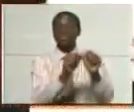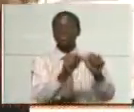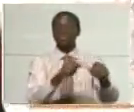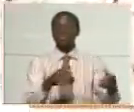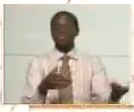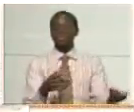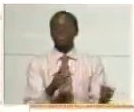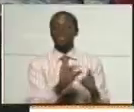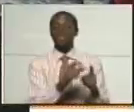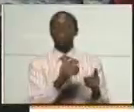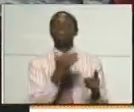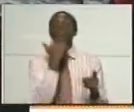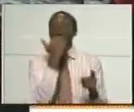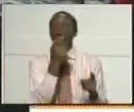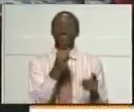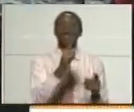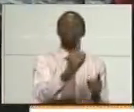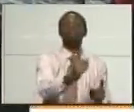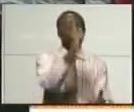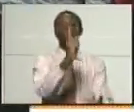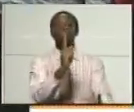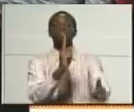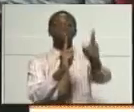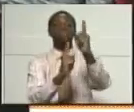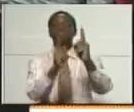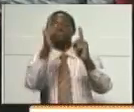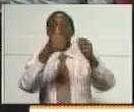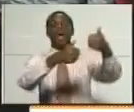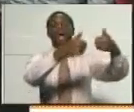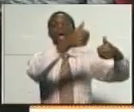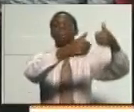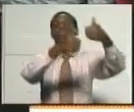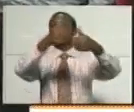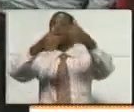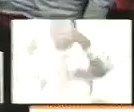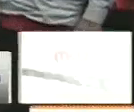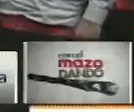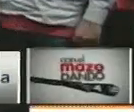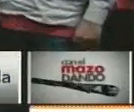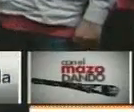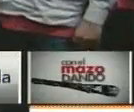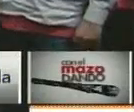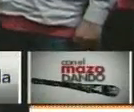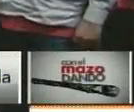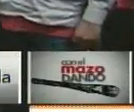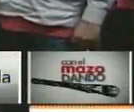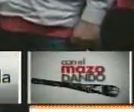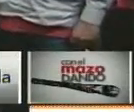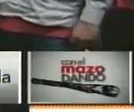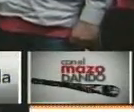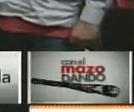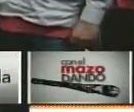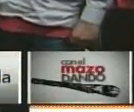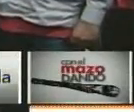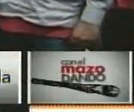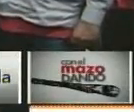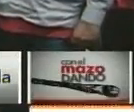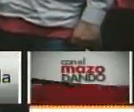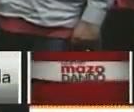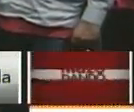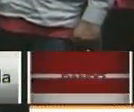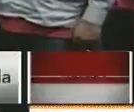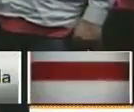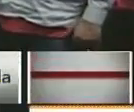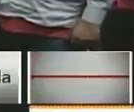de candidatos y candidatas a diputados constituyentes de la clase obrera petrolera, que surge